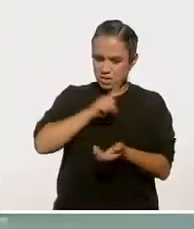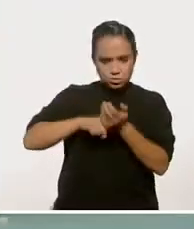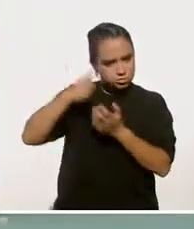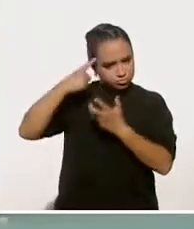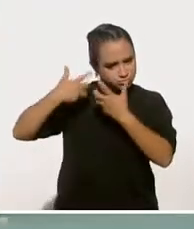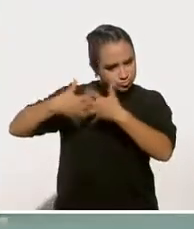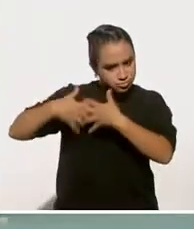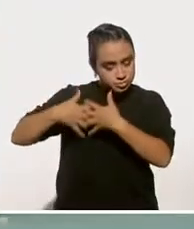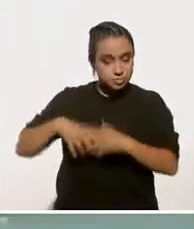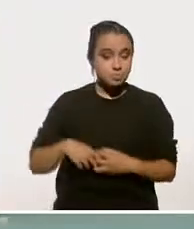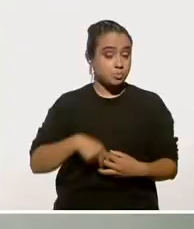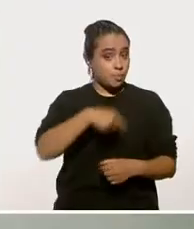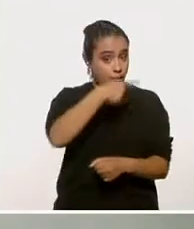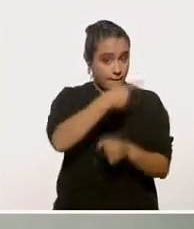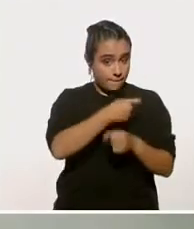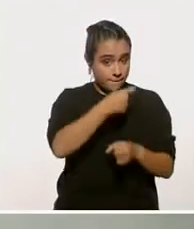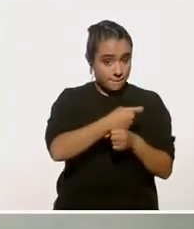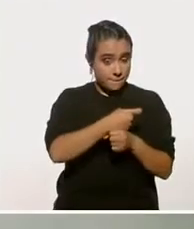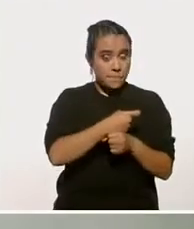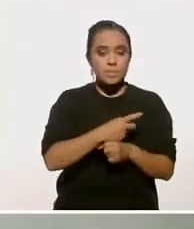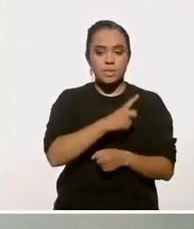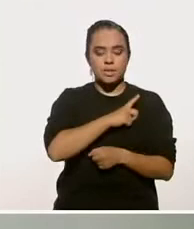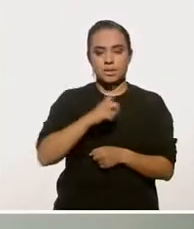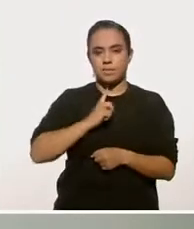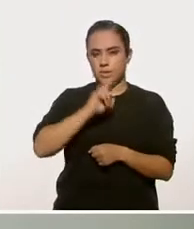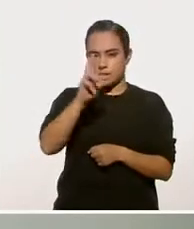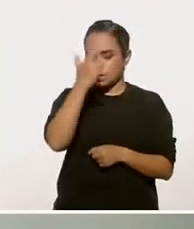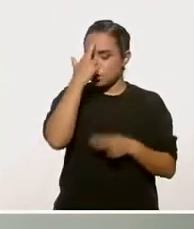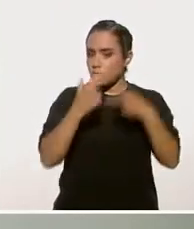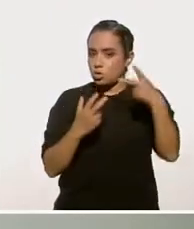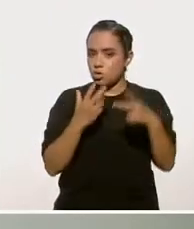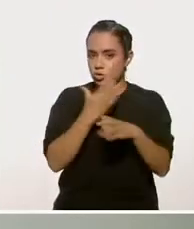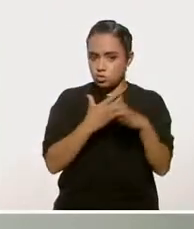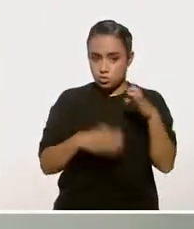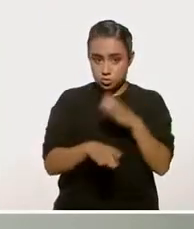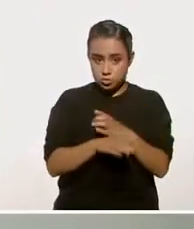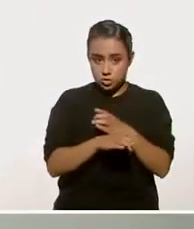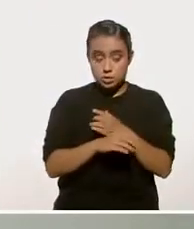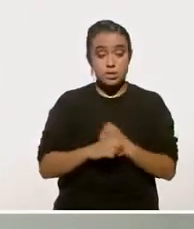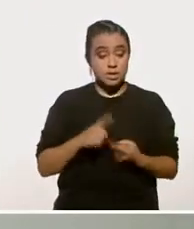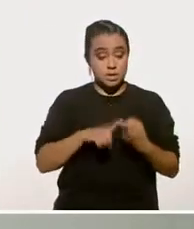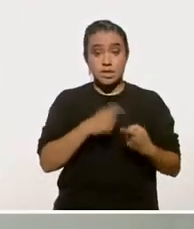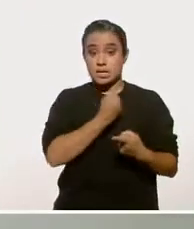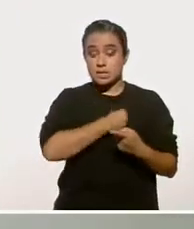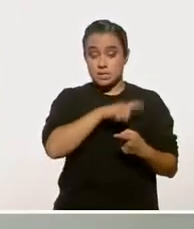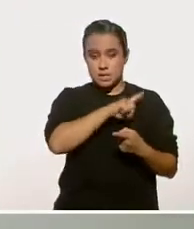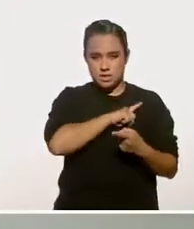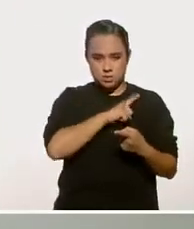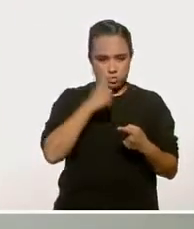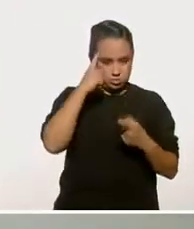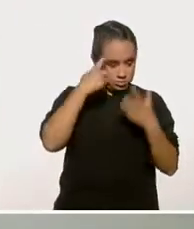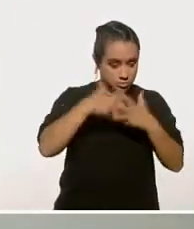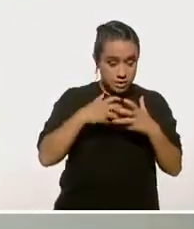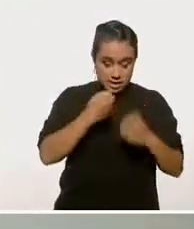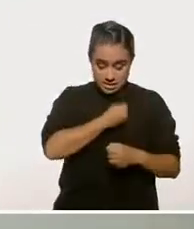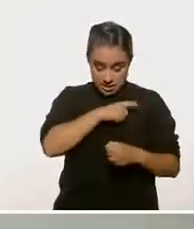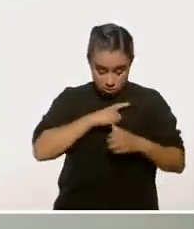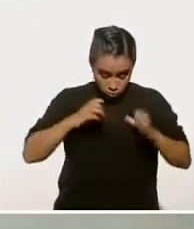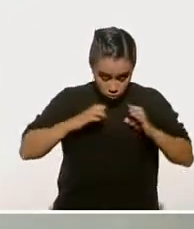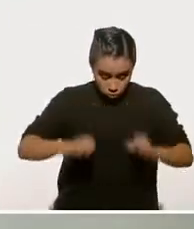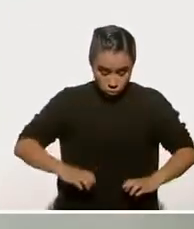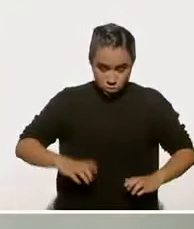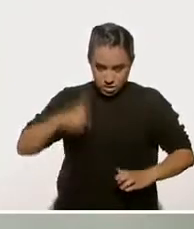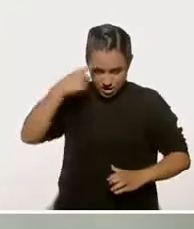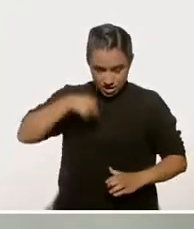Bueno, específicamente hay que recordar dos cosas. La salud mental y la salud física están